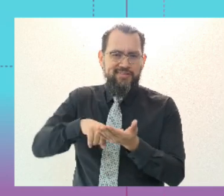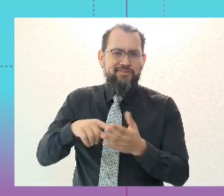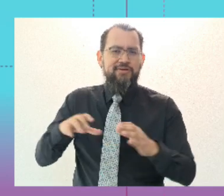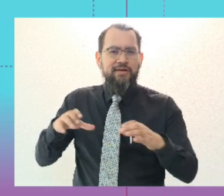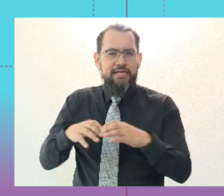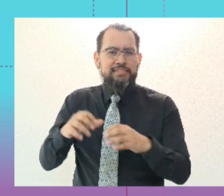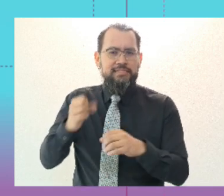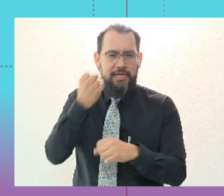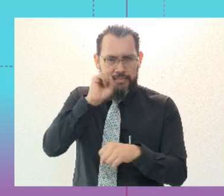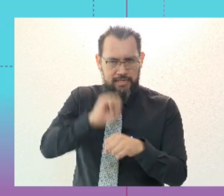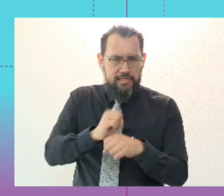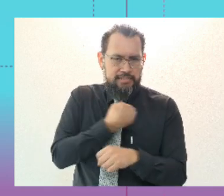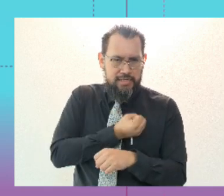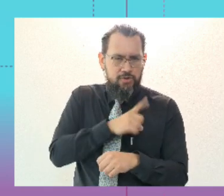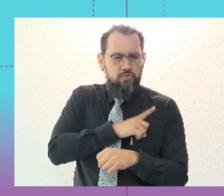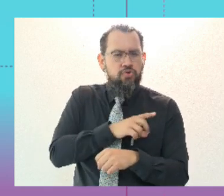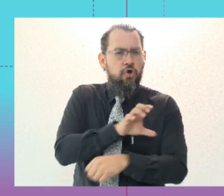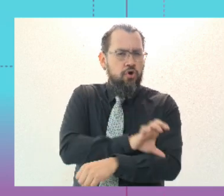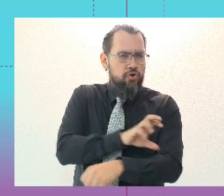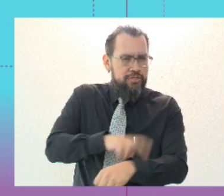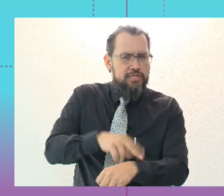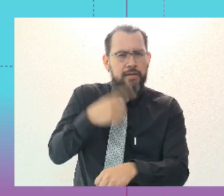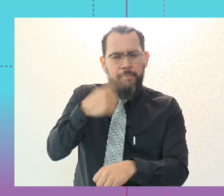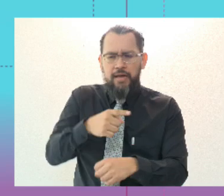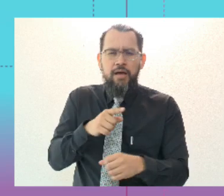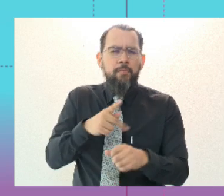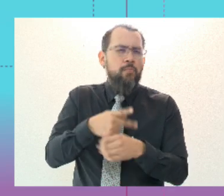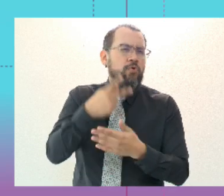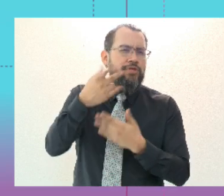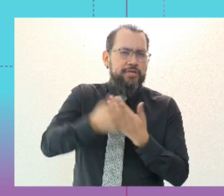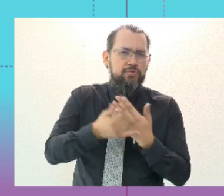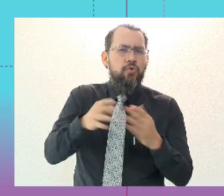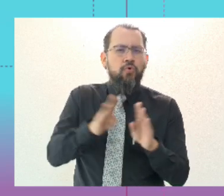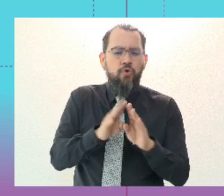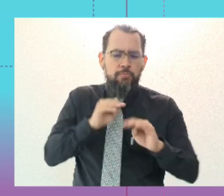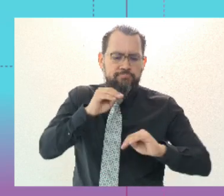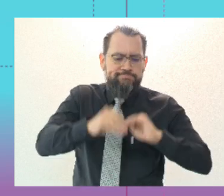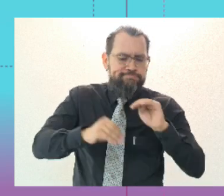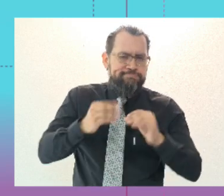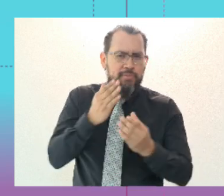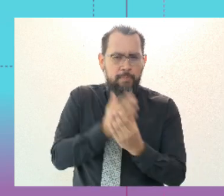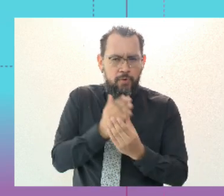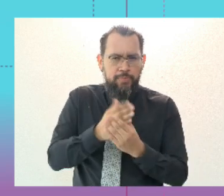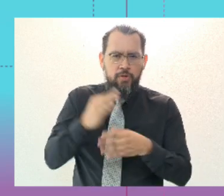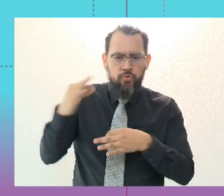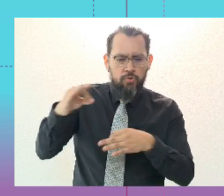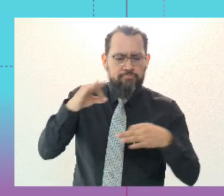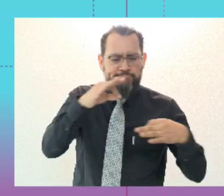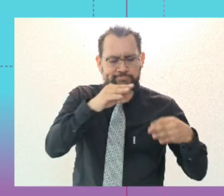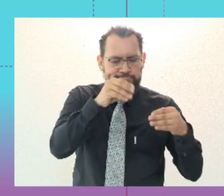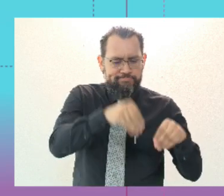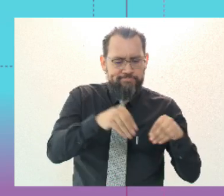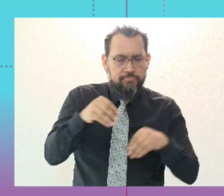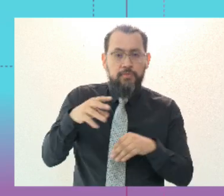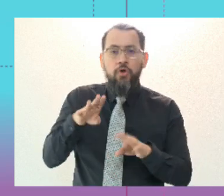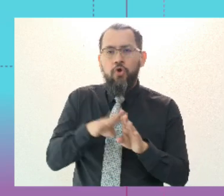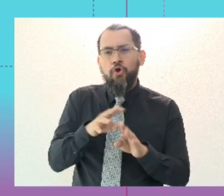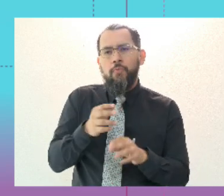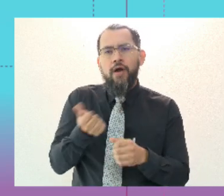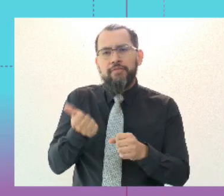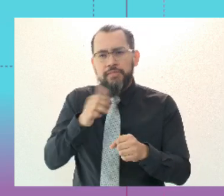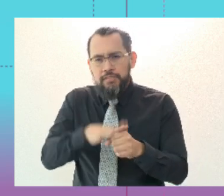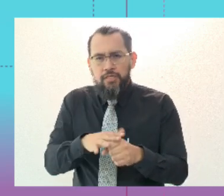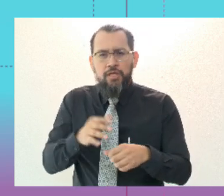coordina proyectos de organización documental, la implementación de la herramienta tecnológica tecnológica para la administración y gestión de la